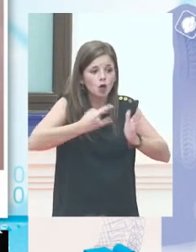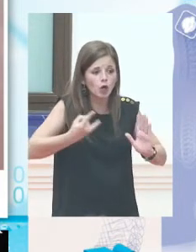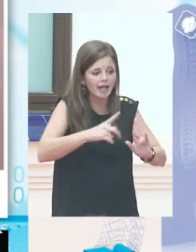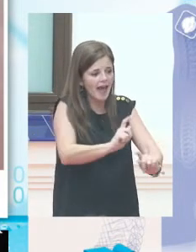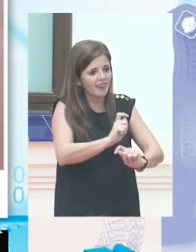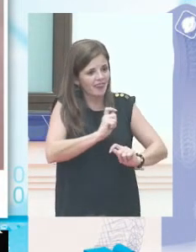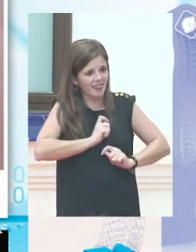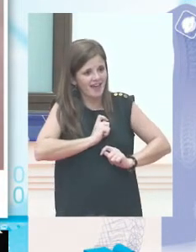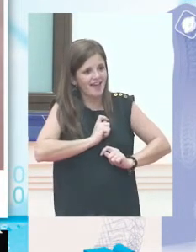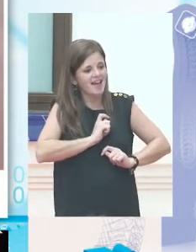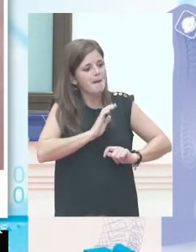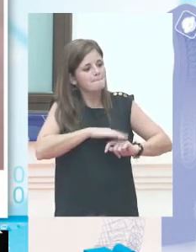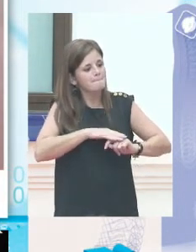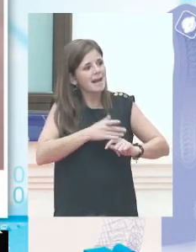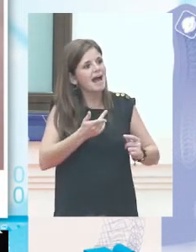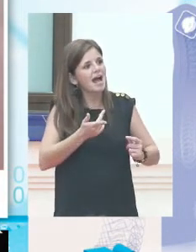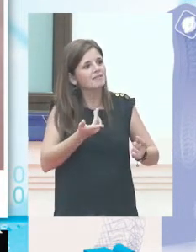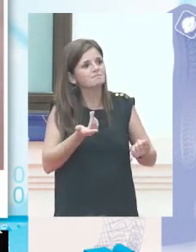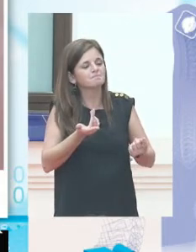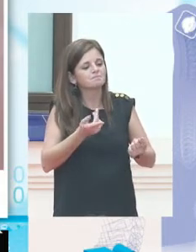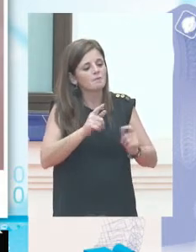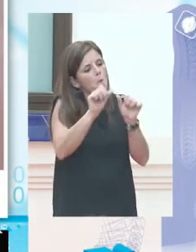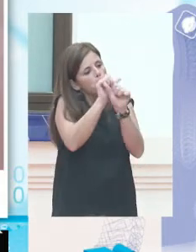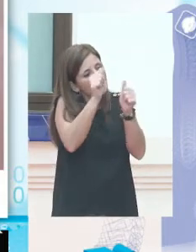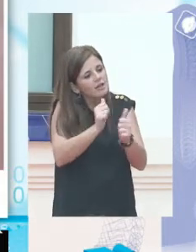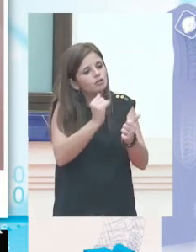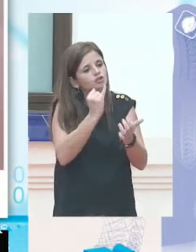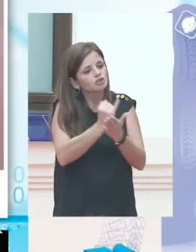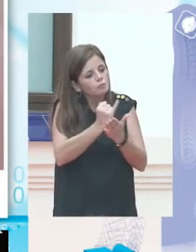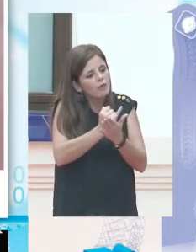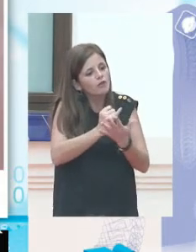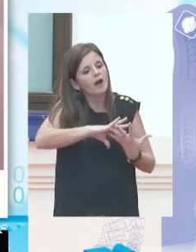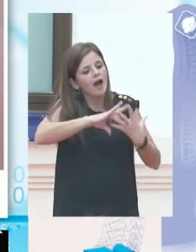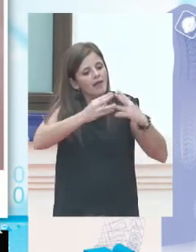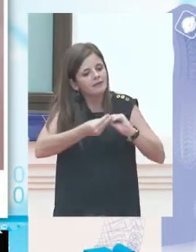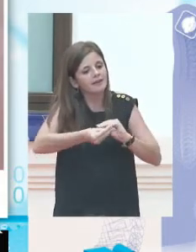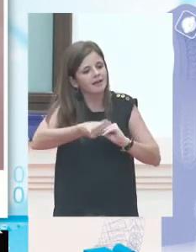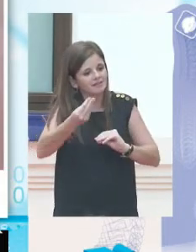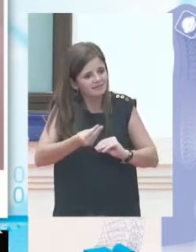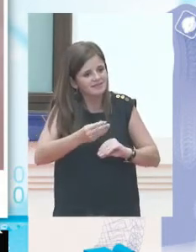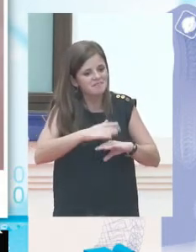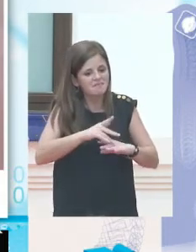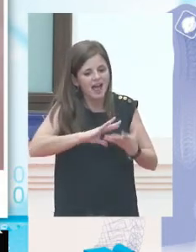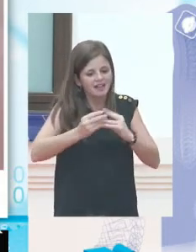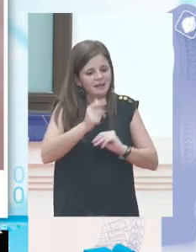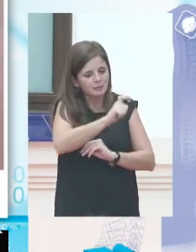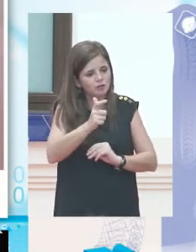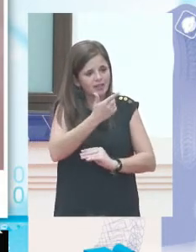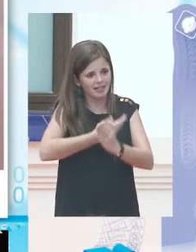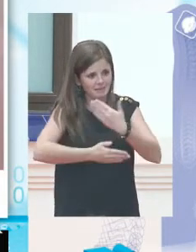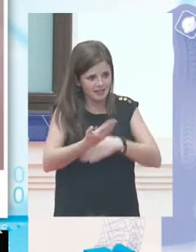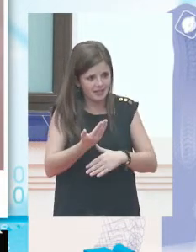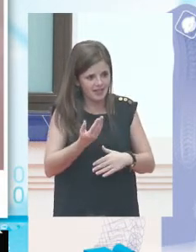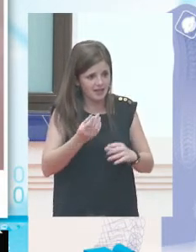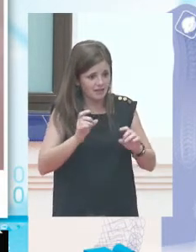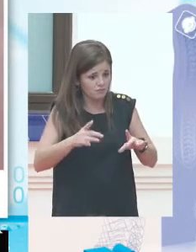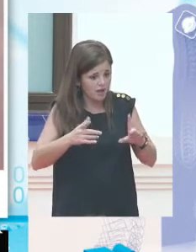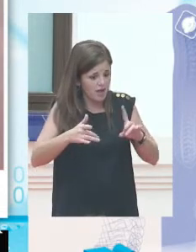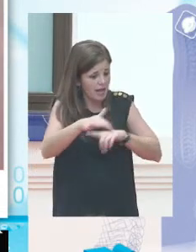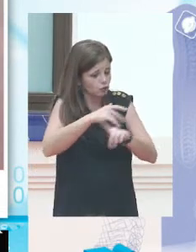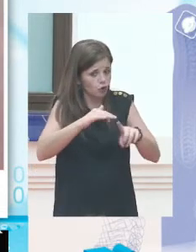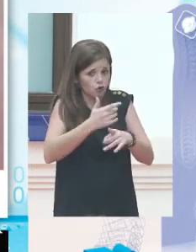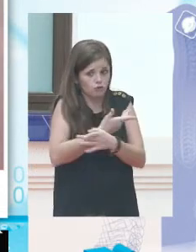medios para que podamos extender nuestro modelo de simulación para integración de personas discapacitadas en un entorno, a cualquier entorno. Y